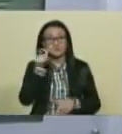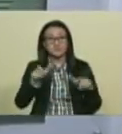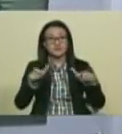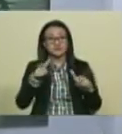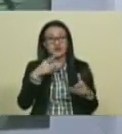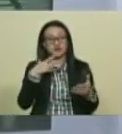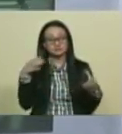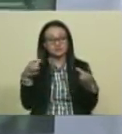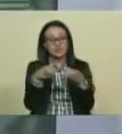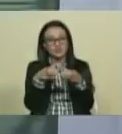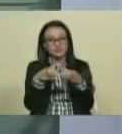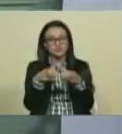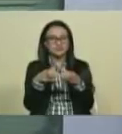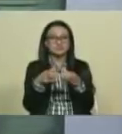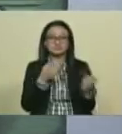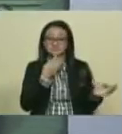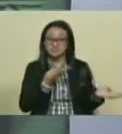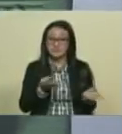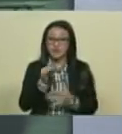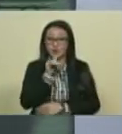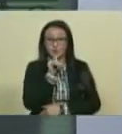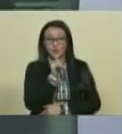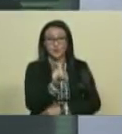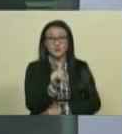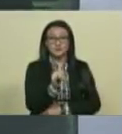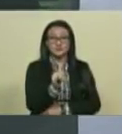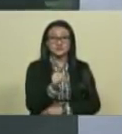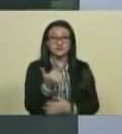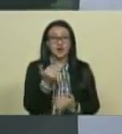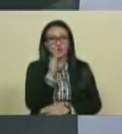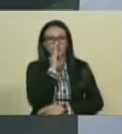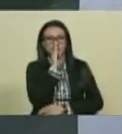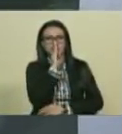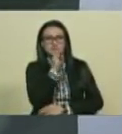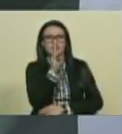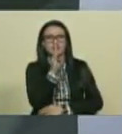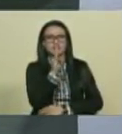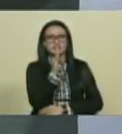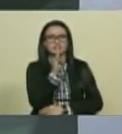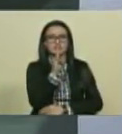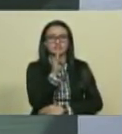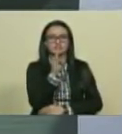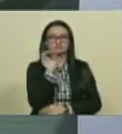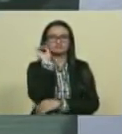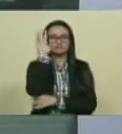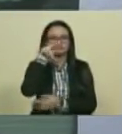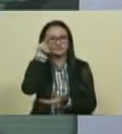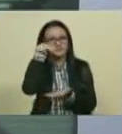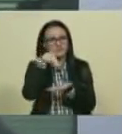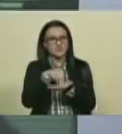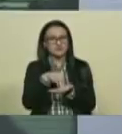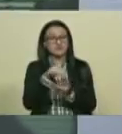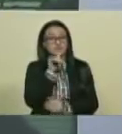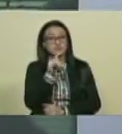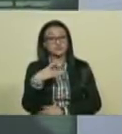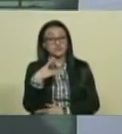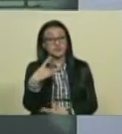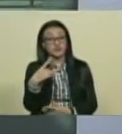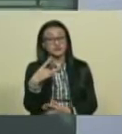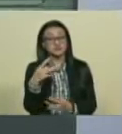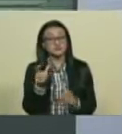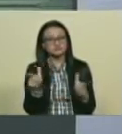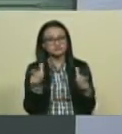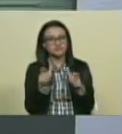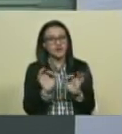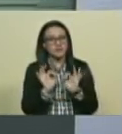de todo el equipo. Bienvenidos a la emisión Meridiana de la Noticia y nos vamos en vivo y directo al Palacio Federal Legislativo. Se produce información interesante y se realiza una sesión